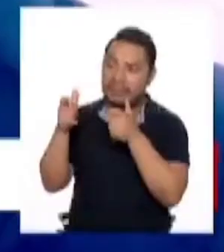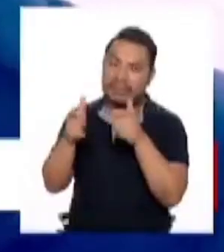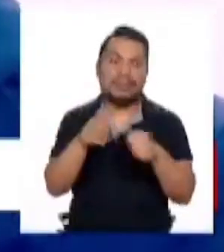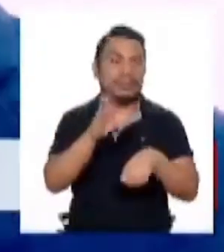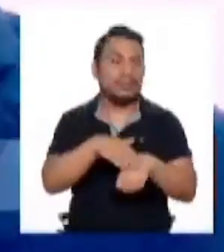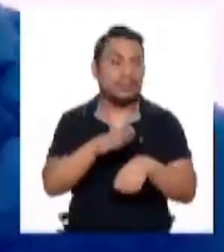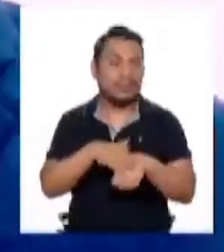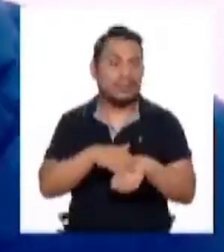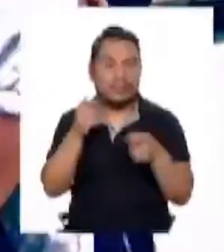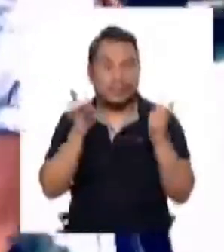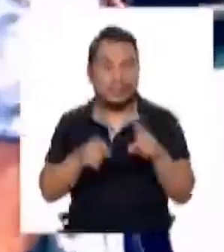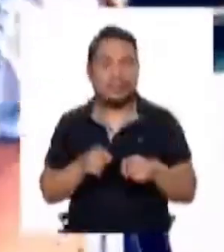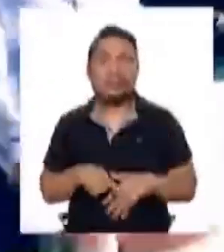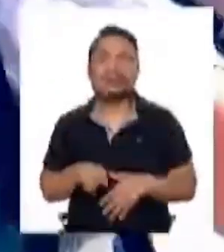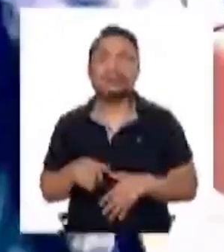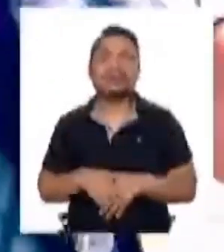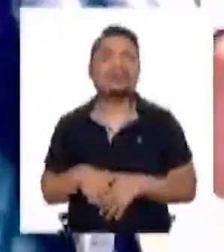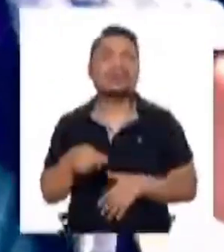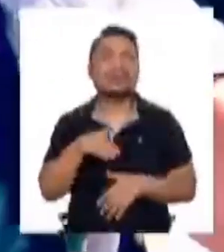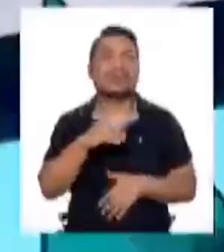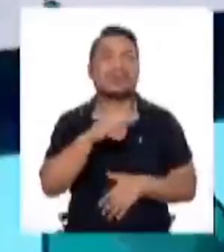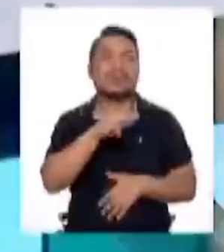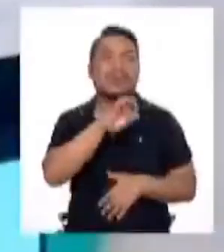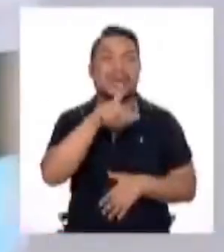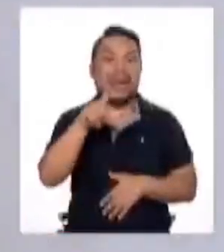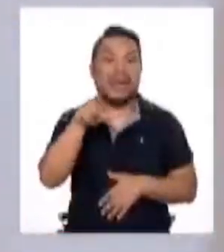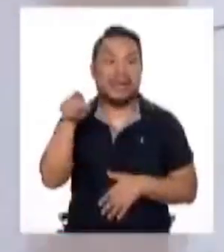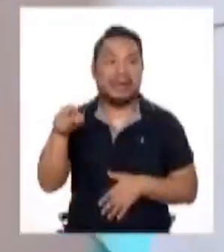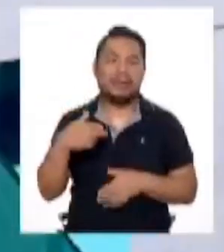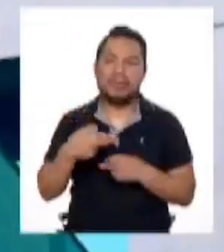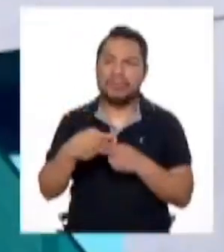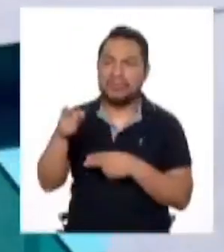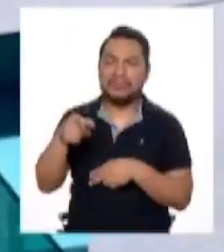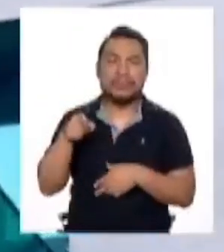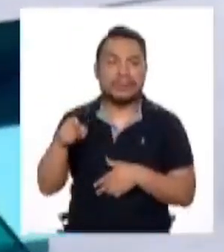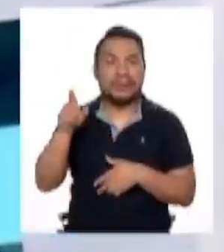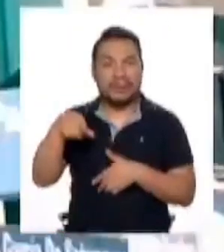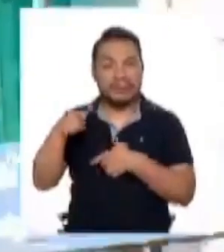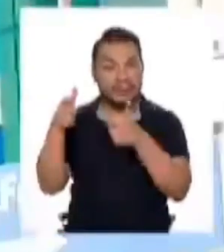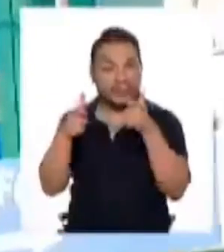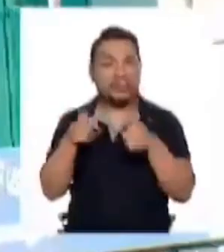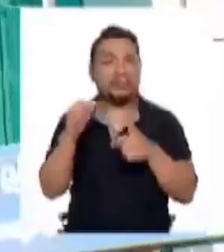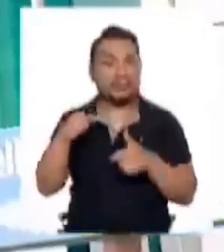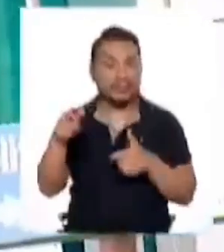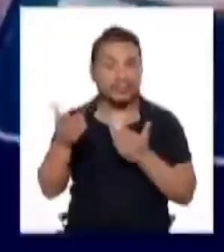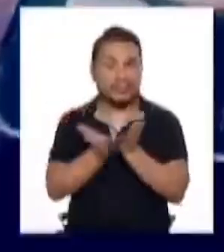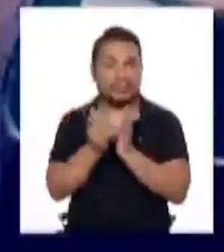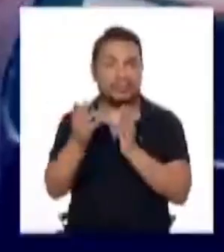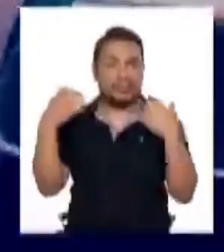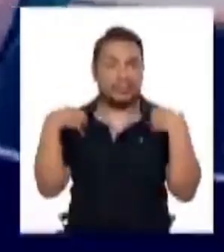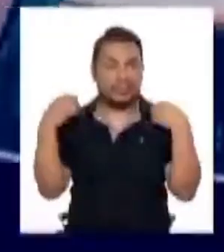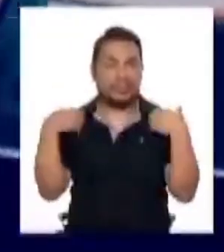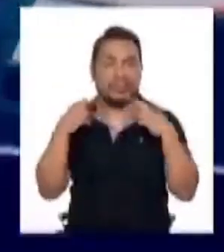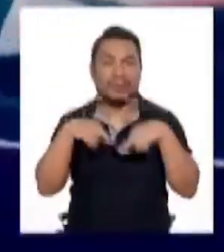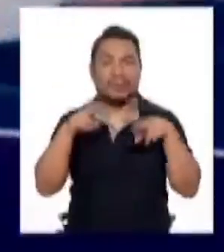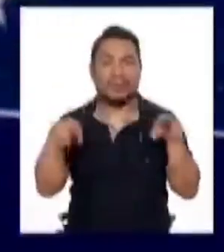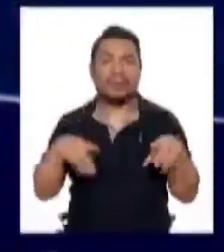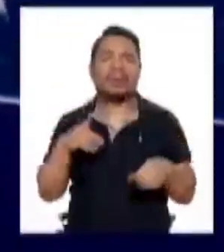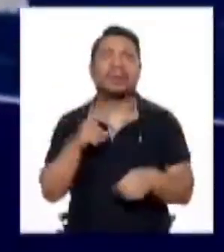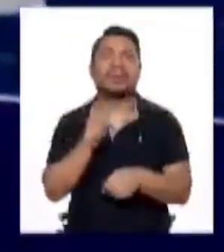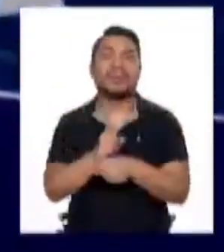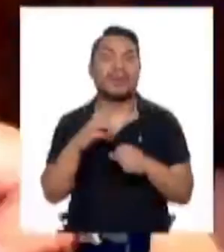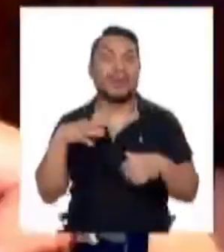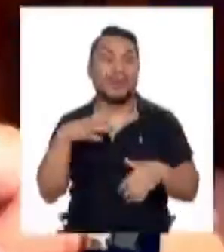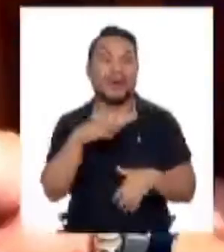¿no? De acuerdo a la jurisdicción. La DREC está aquí a unas pocas cuadras. Ellos tienen que velar. Sí, la Dirección Regional de Educación del Callao es